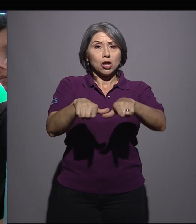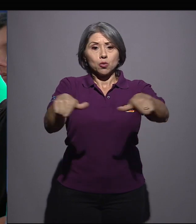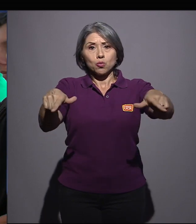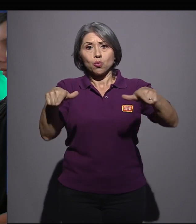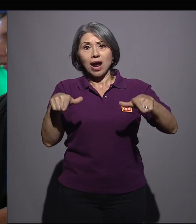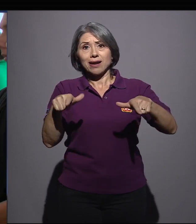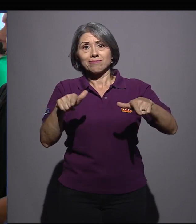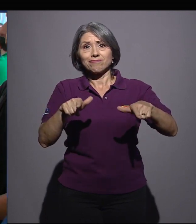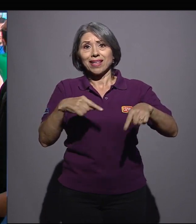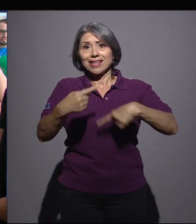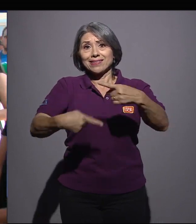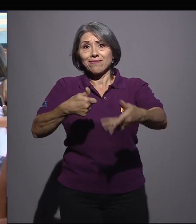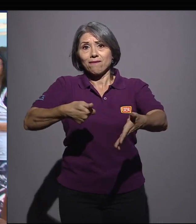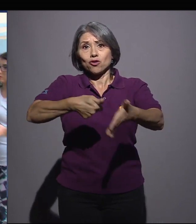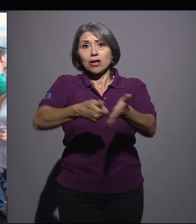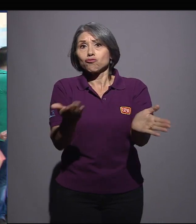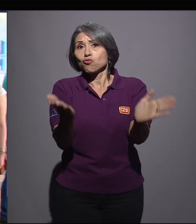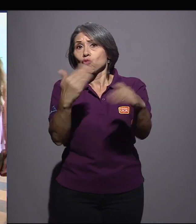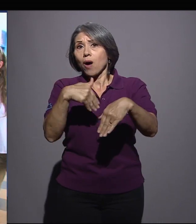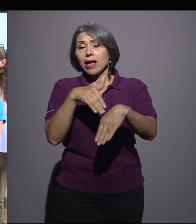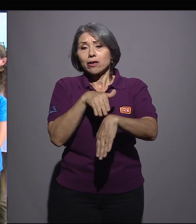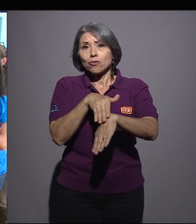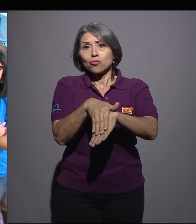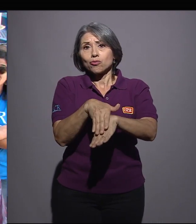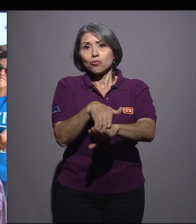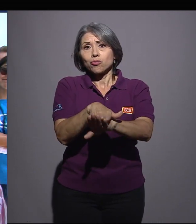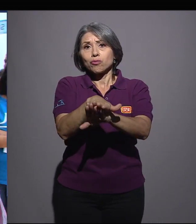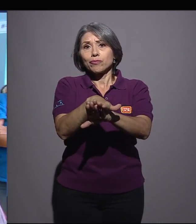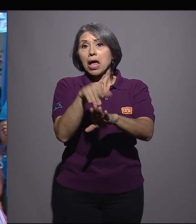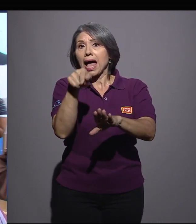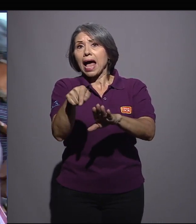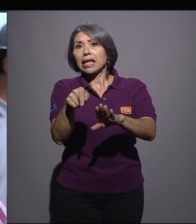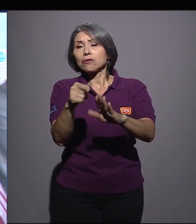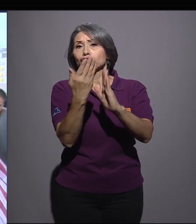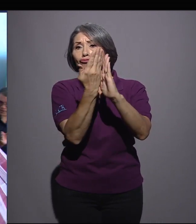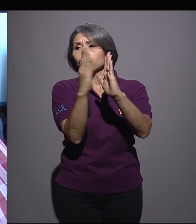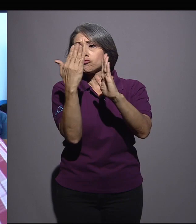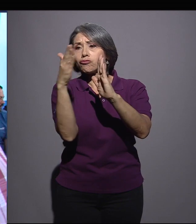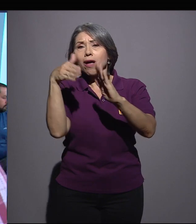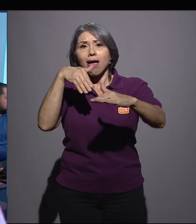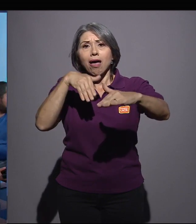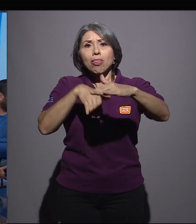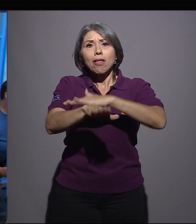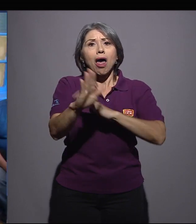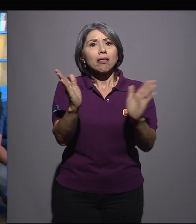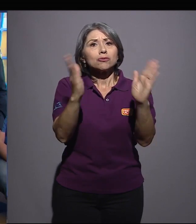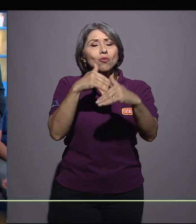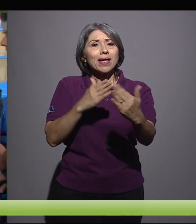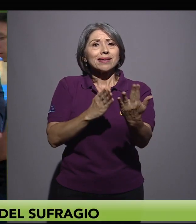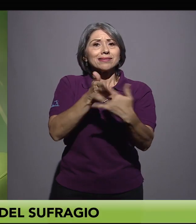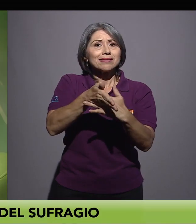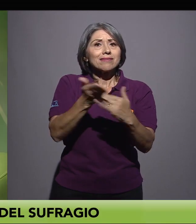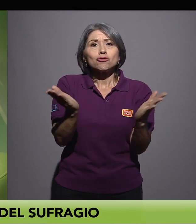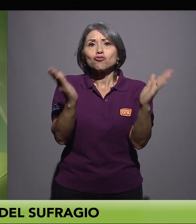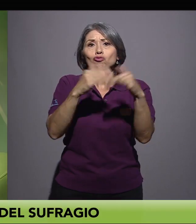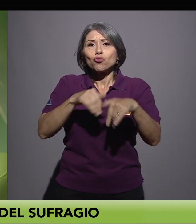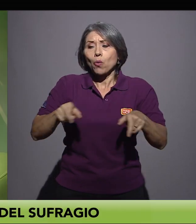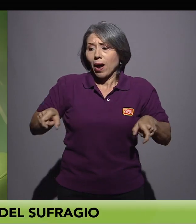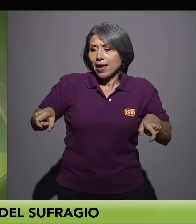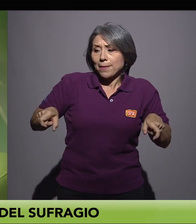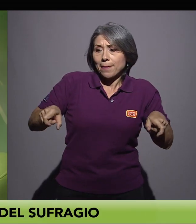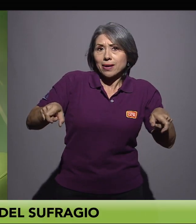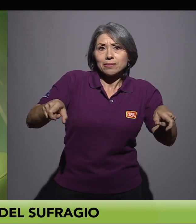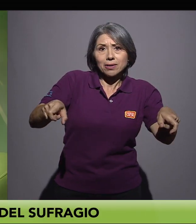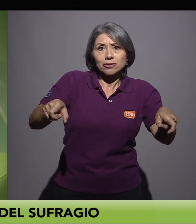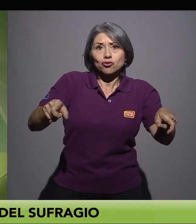no hayan rampas, que en el centro de votación las entradas no sean accesibles, que no hayan pasamanos, que los baños no sean